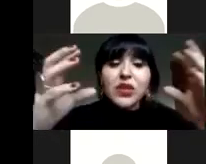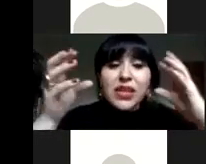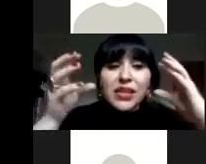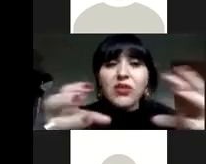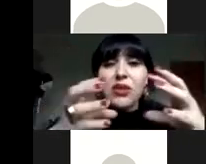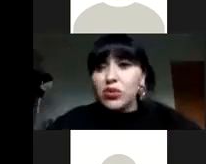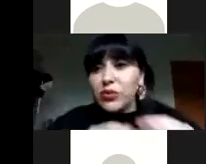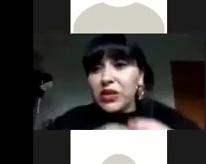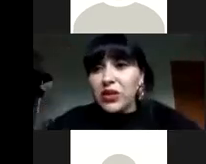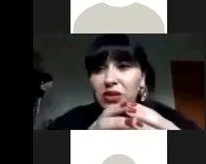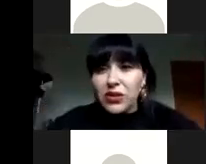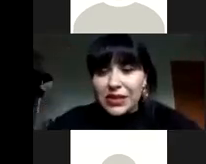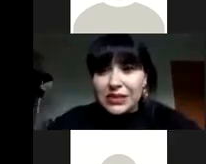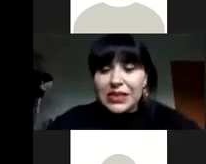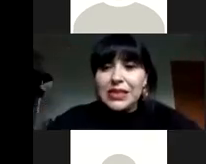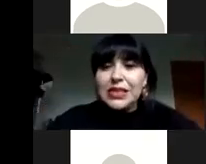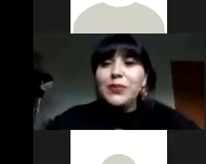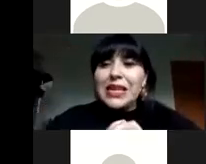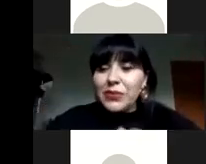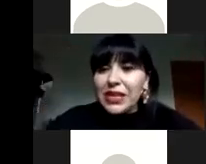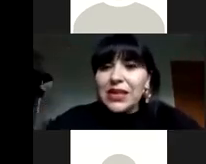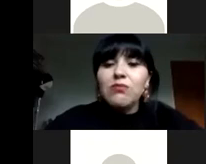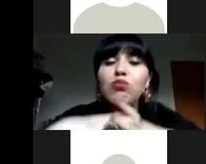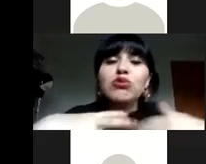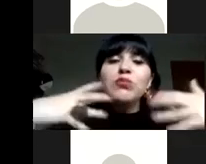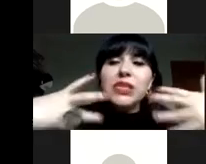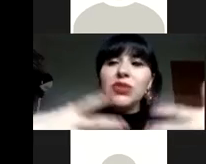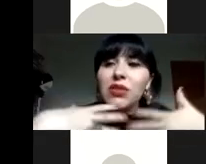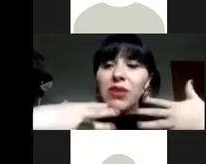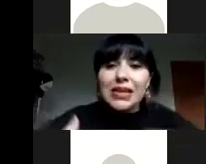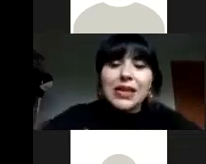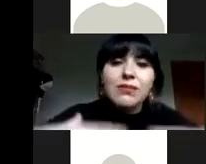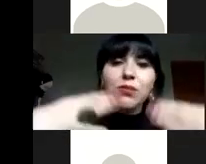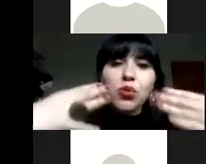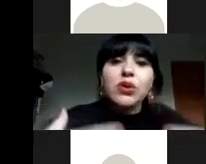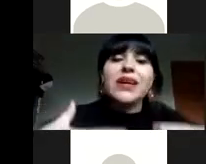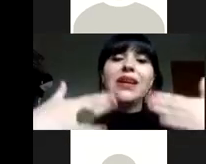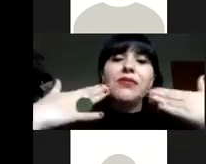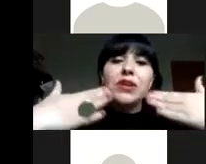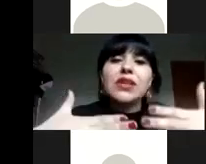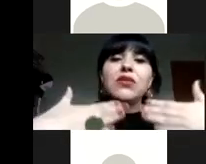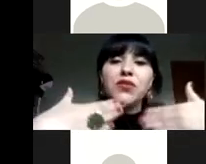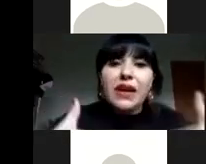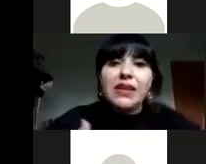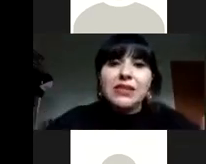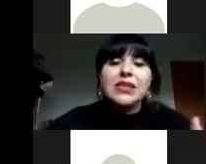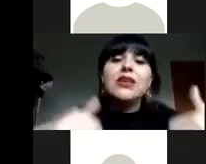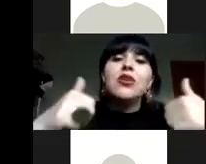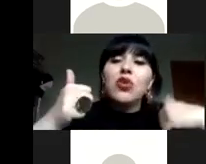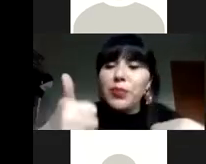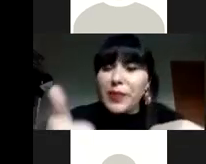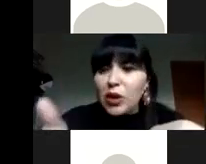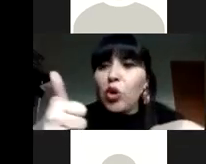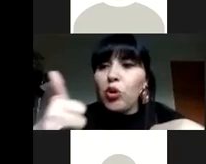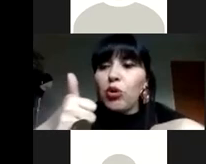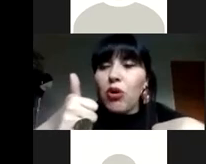factor de riesgo del consumo de alcohol y drogas. Para terminar, mucho mito dando vuelta, busque las fuentes confiables,